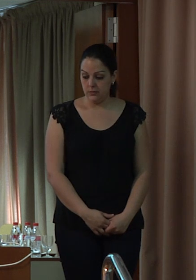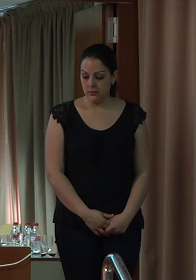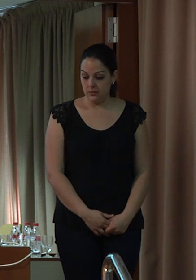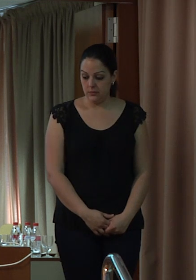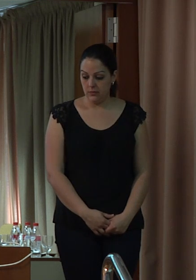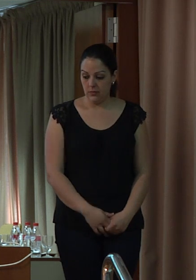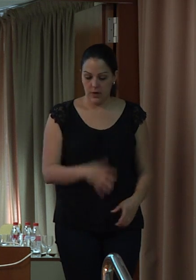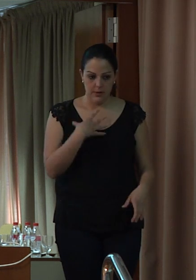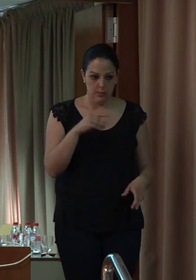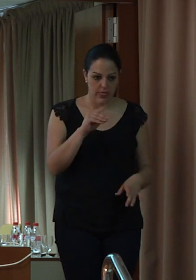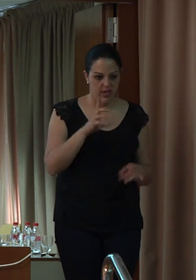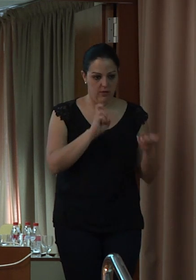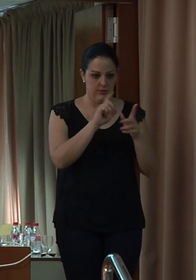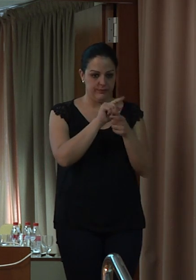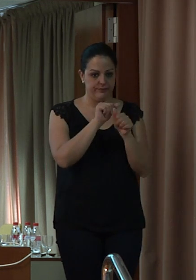A ver si así.